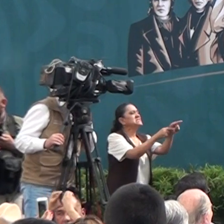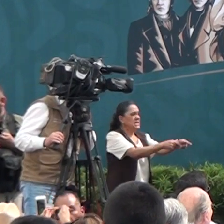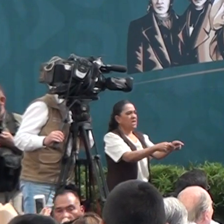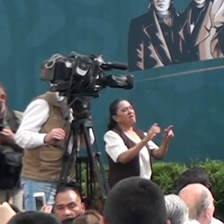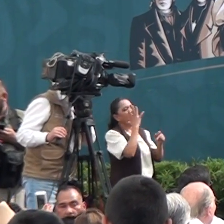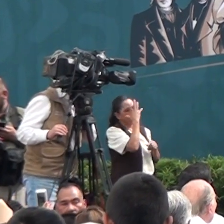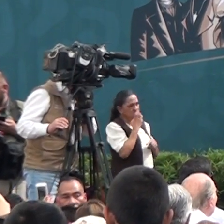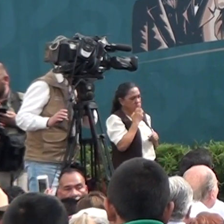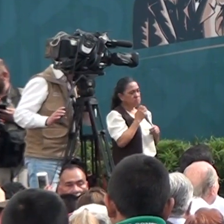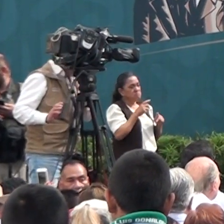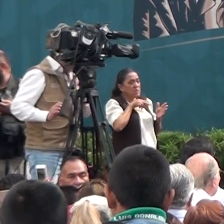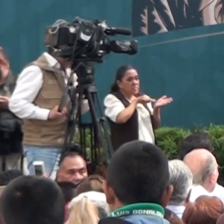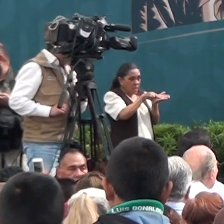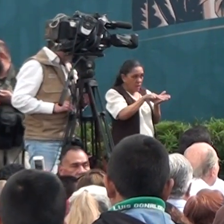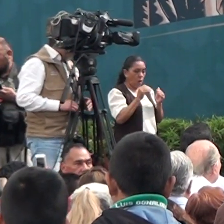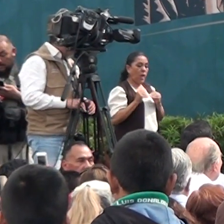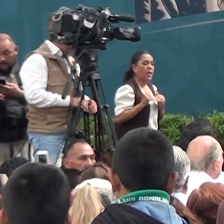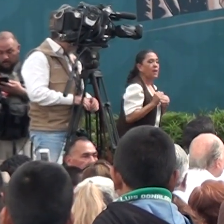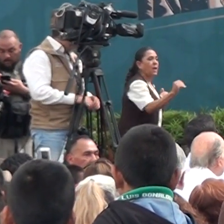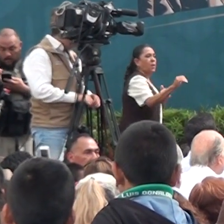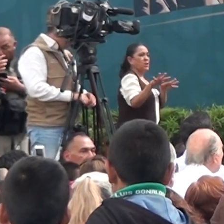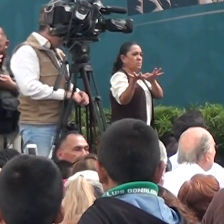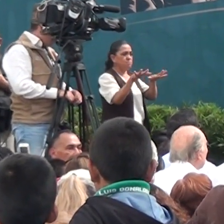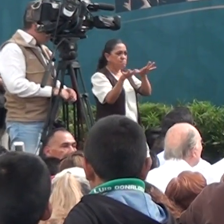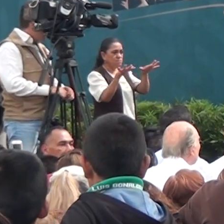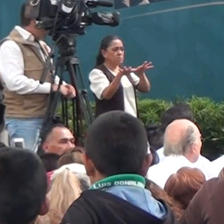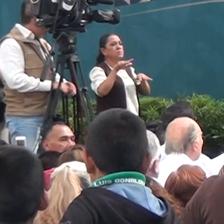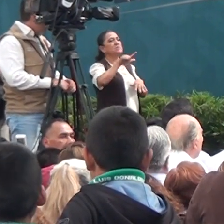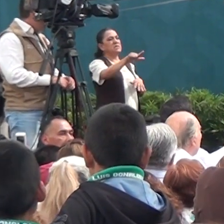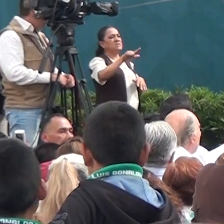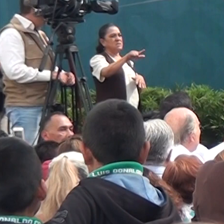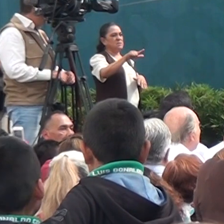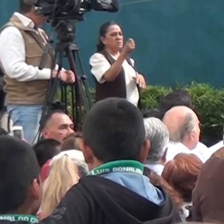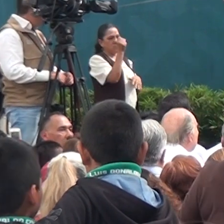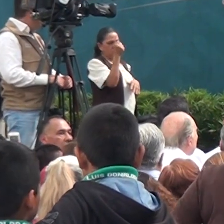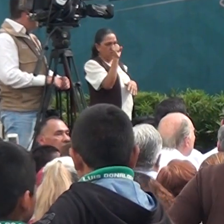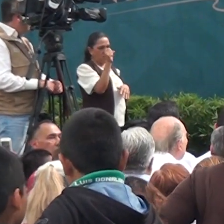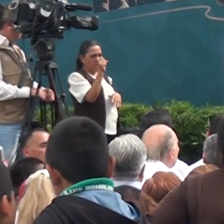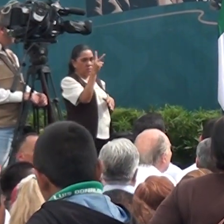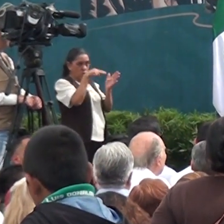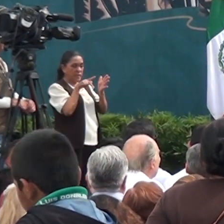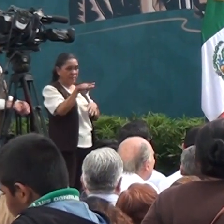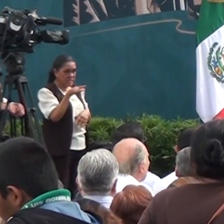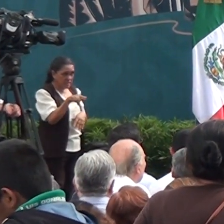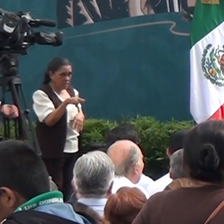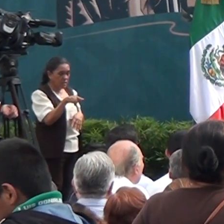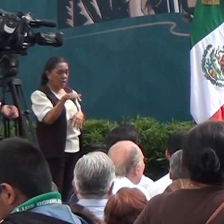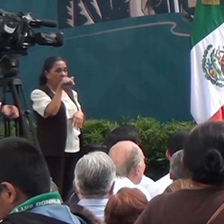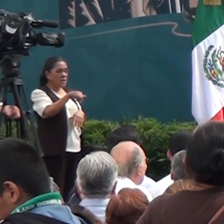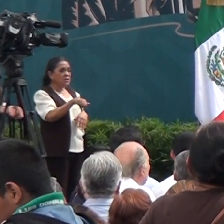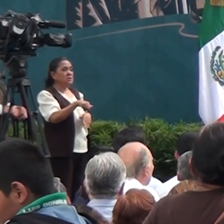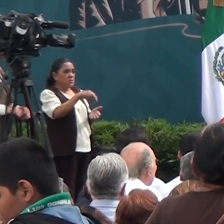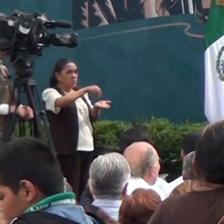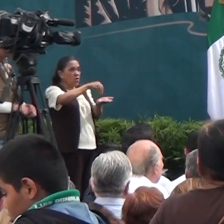luto. A partir del terremoto de septiembre del 2017, pues todavía seguimos